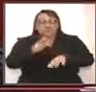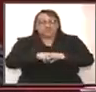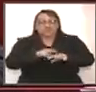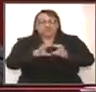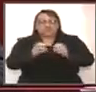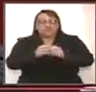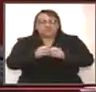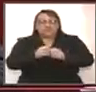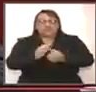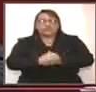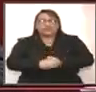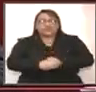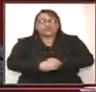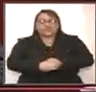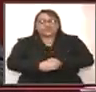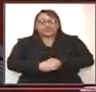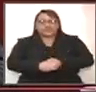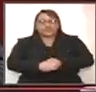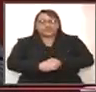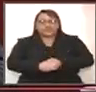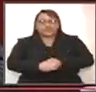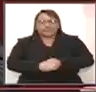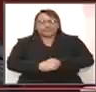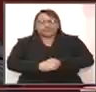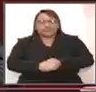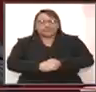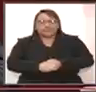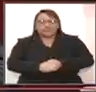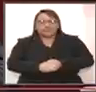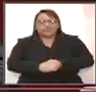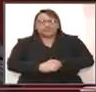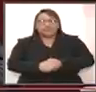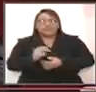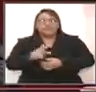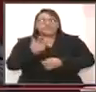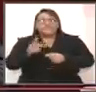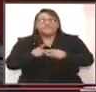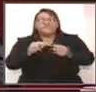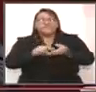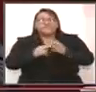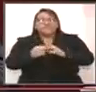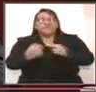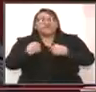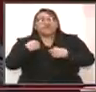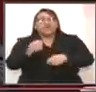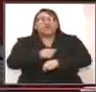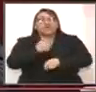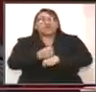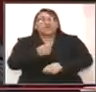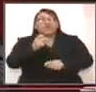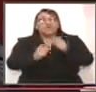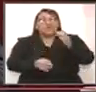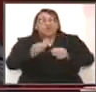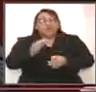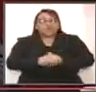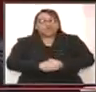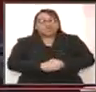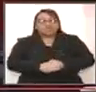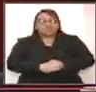en el delito de cohecho internacional, en segundo lugar, y en tercer lugar, considerar la responsabilidad autónoma de las personas